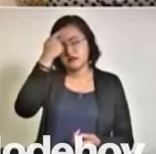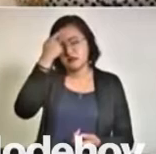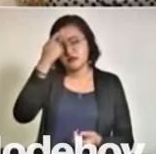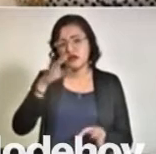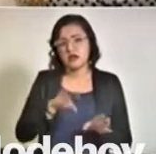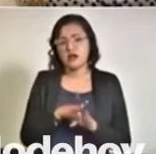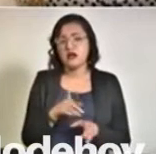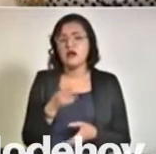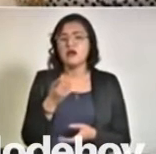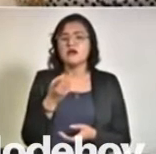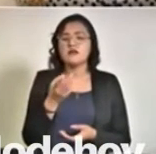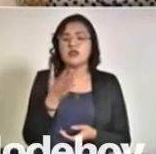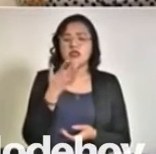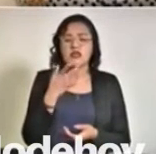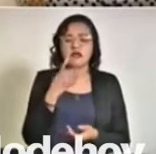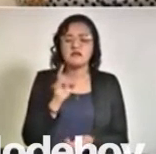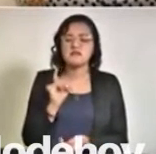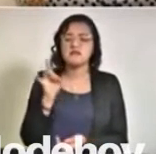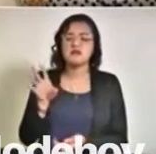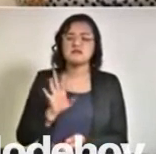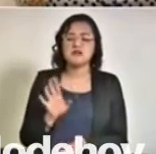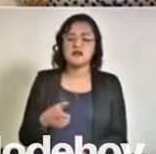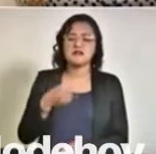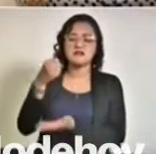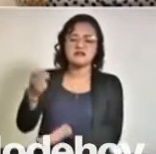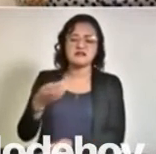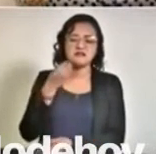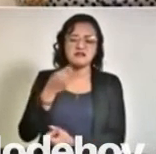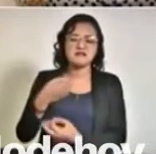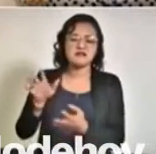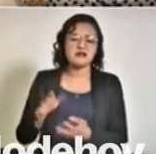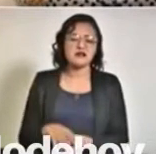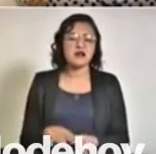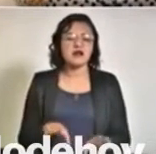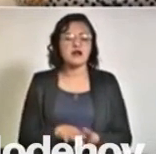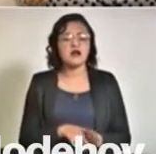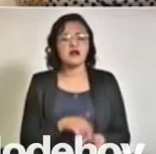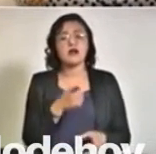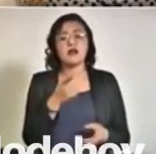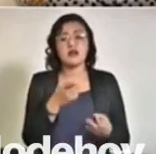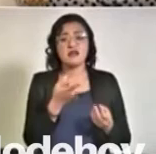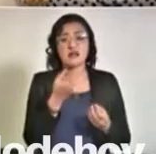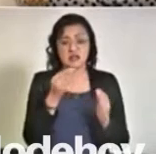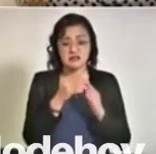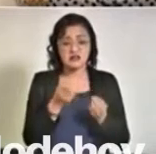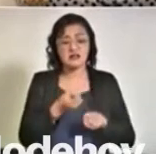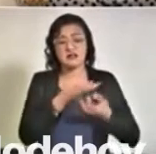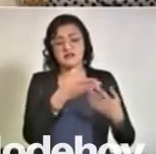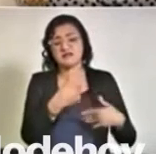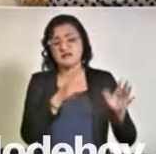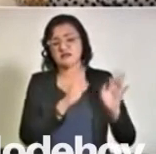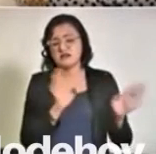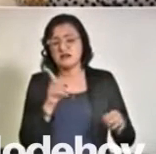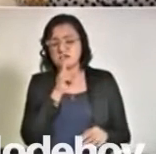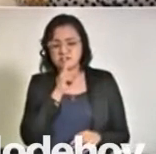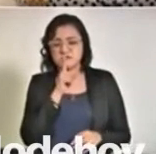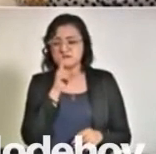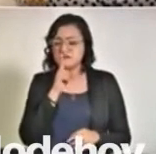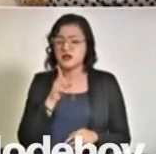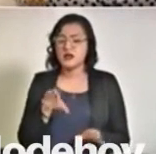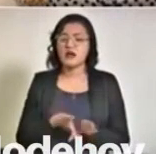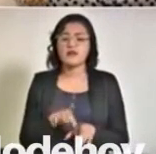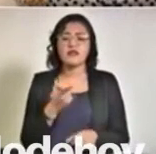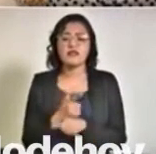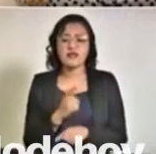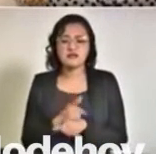una despensa que es manipulada por una invasión de tierras que es manipulada por un por un taxi